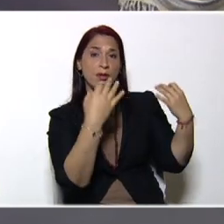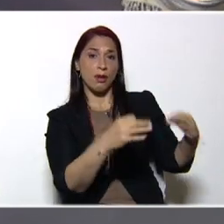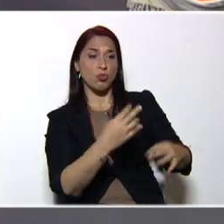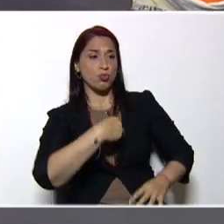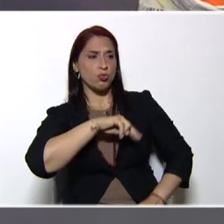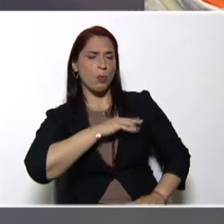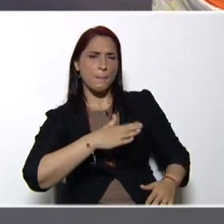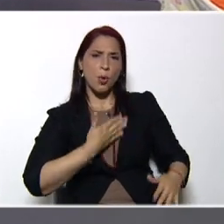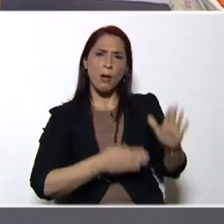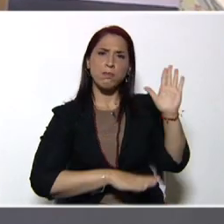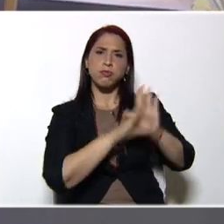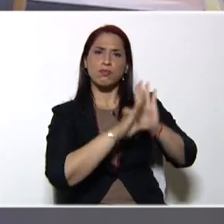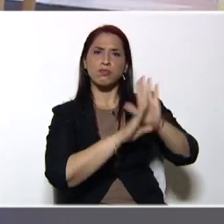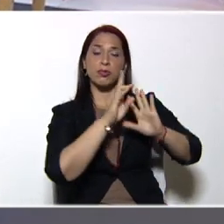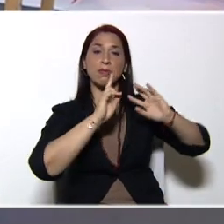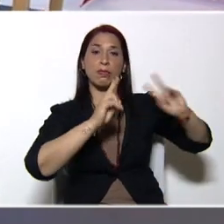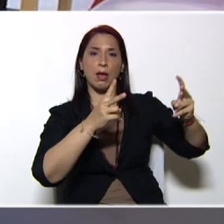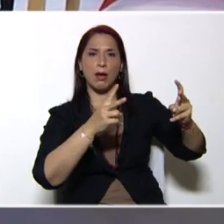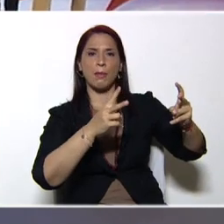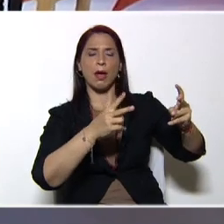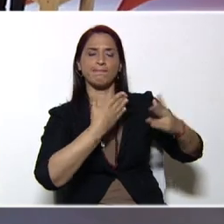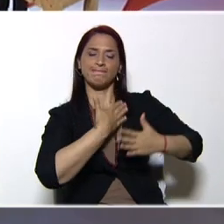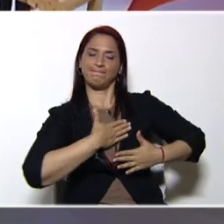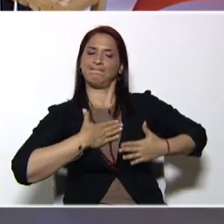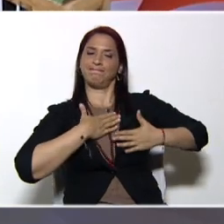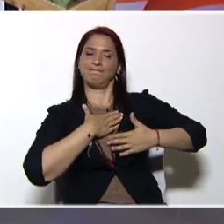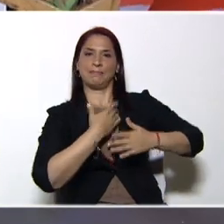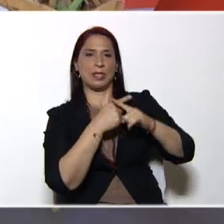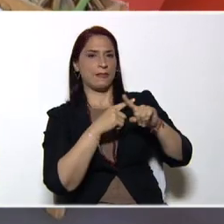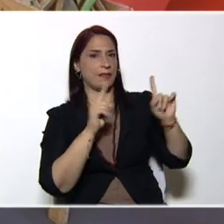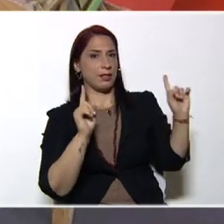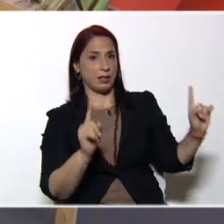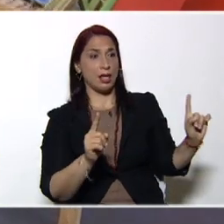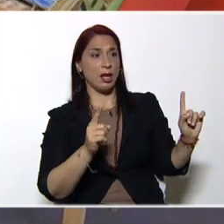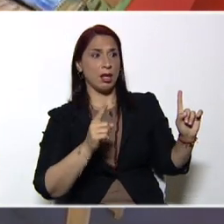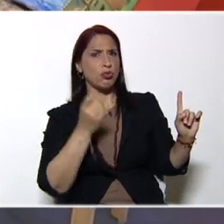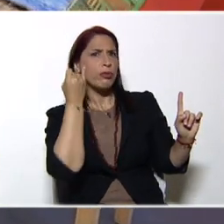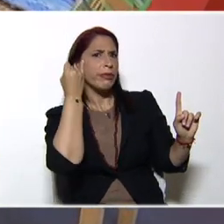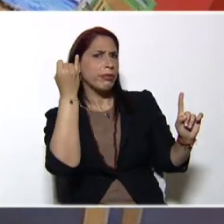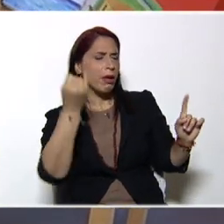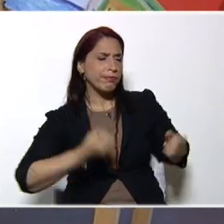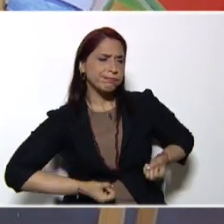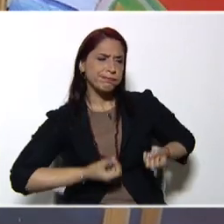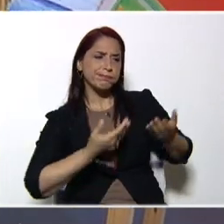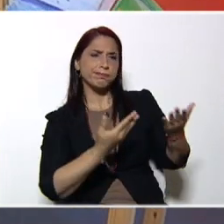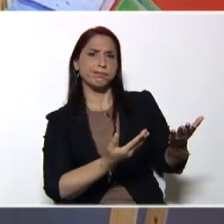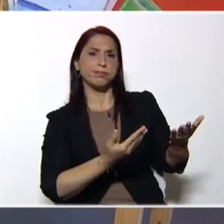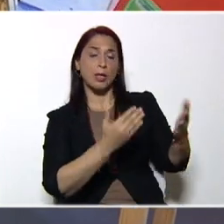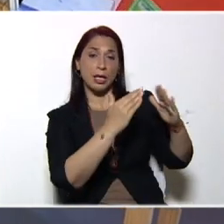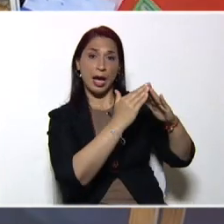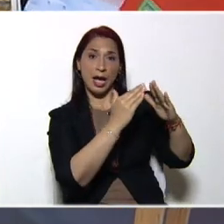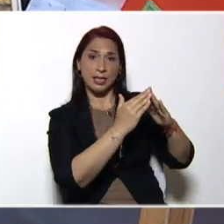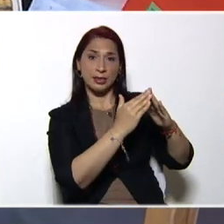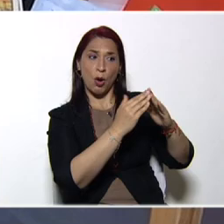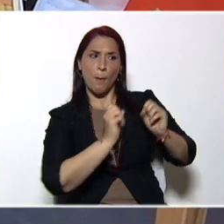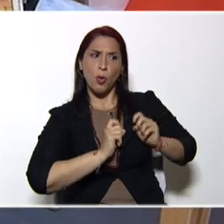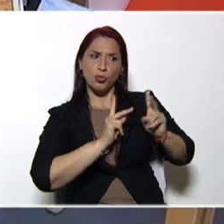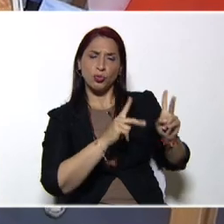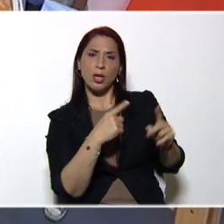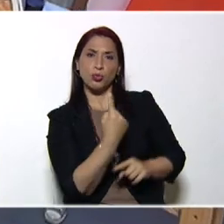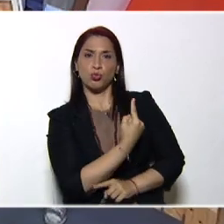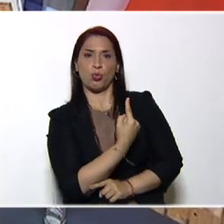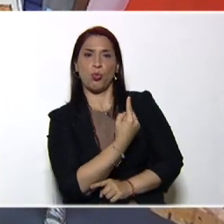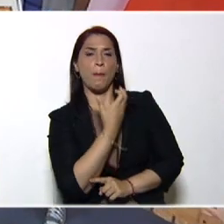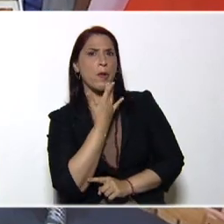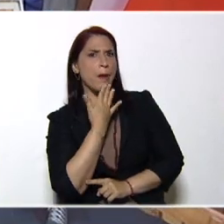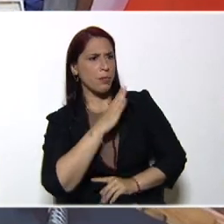podamos desarrollar entonces un tema bien sabroso y bien distinto, ¿no? La idea es ofrecerle a ustedes allá en casa esa oportunidad no solo